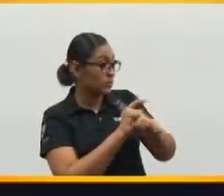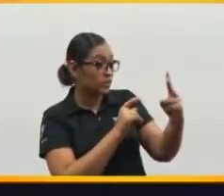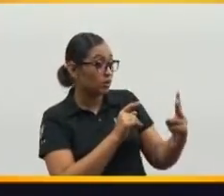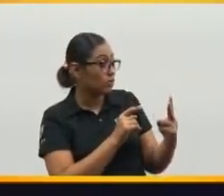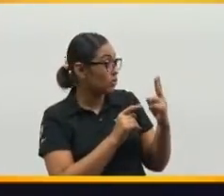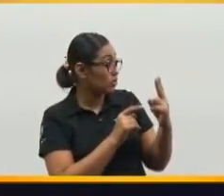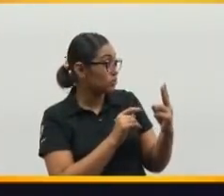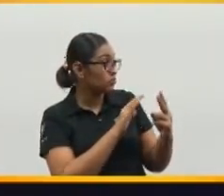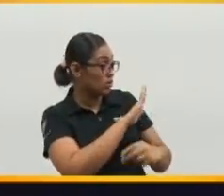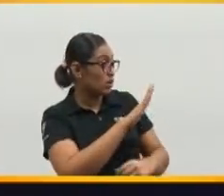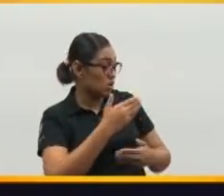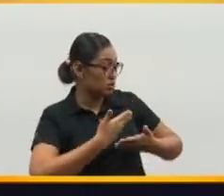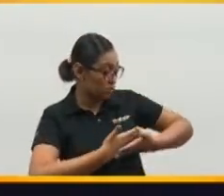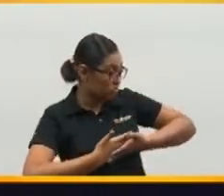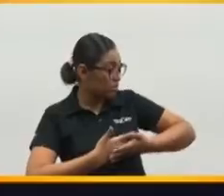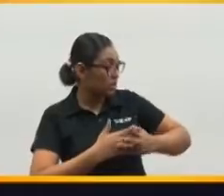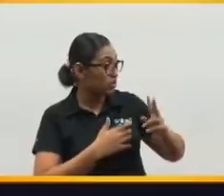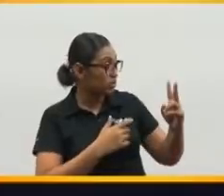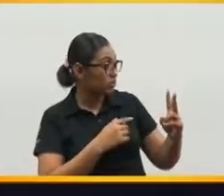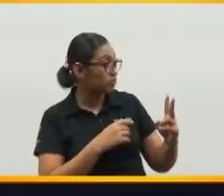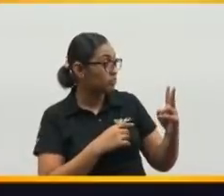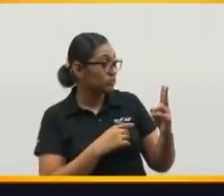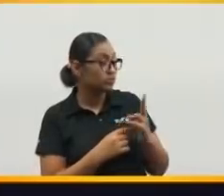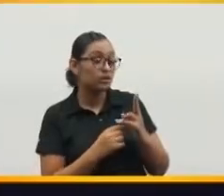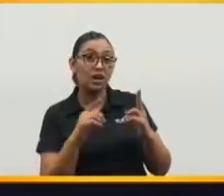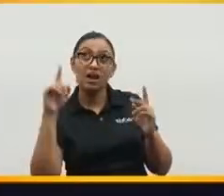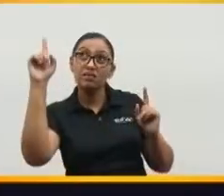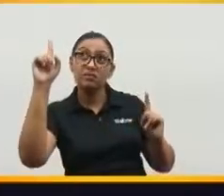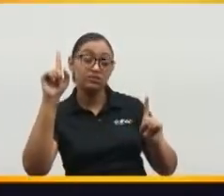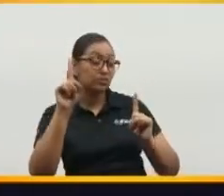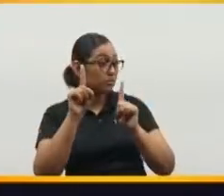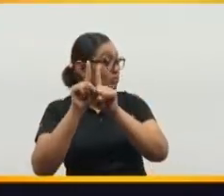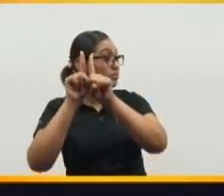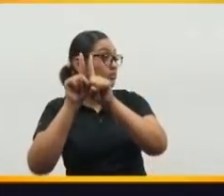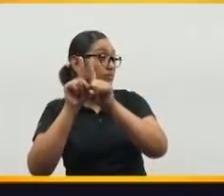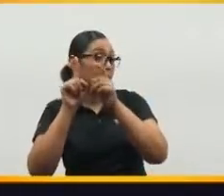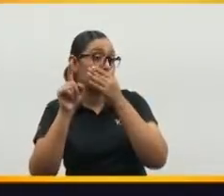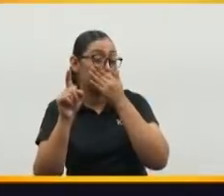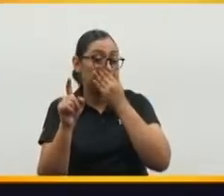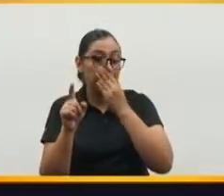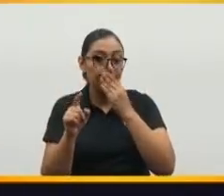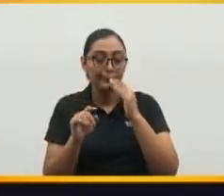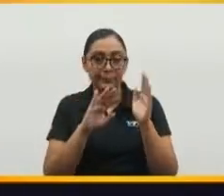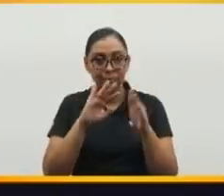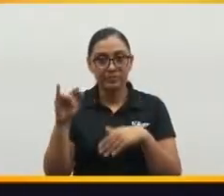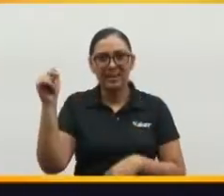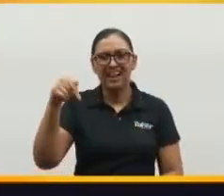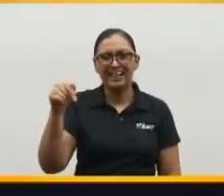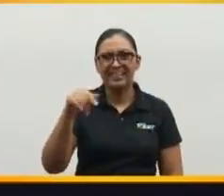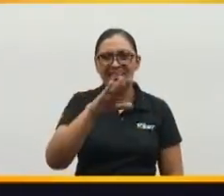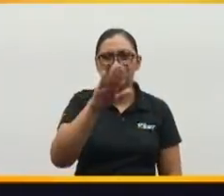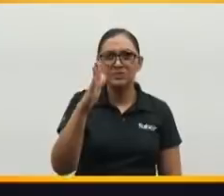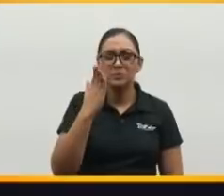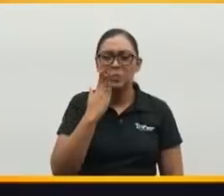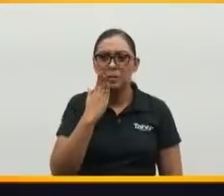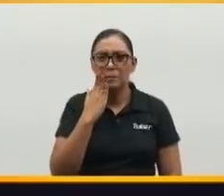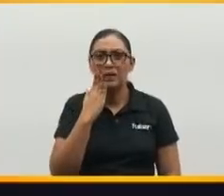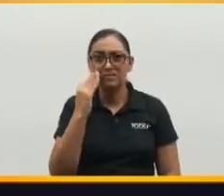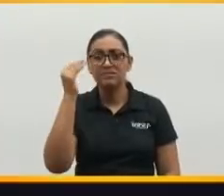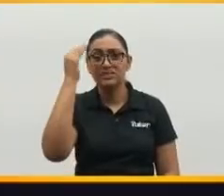Señor. Él conoce sus debilidades. Aquí hay madres de familia que yo sé que saben que sus hijos son